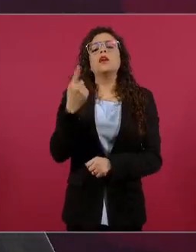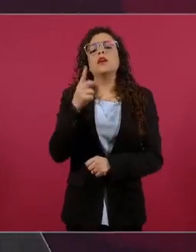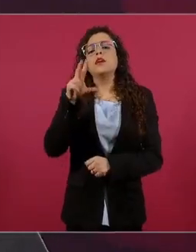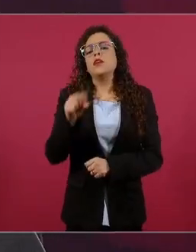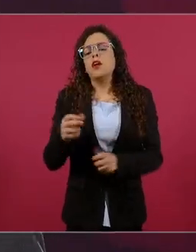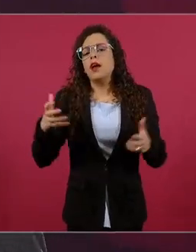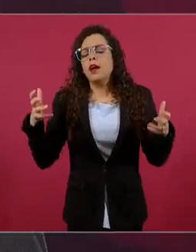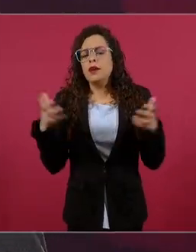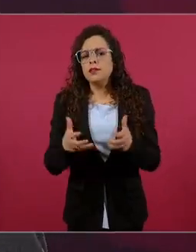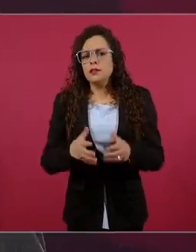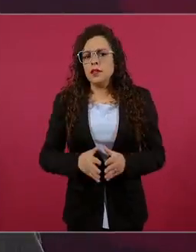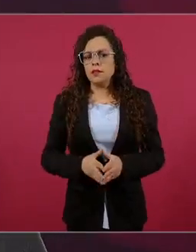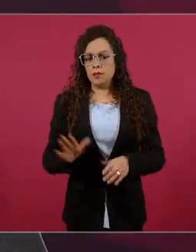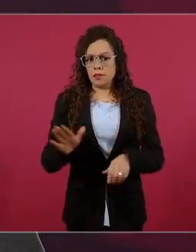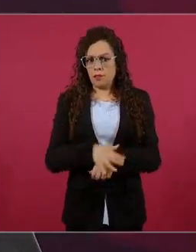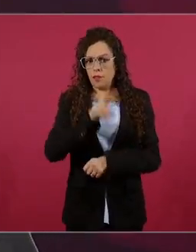asunto